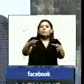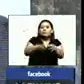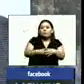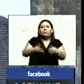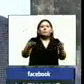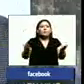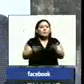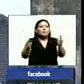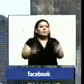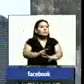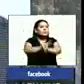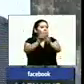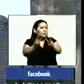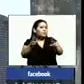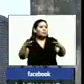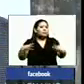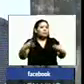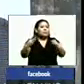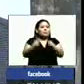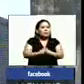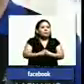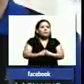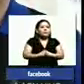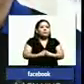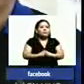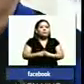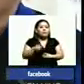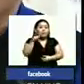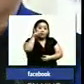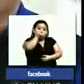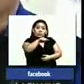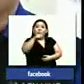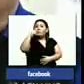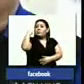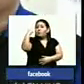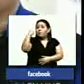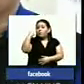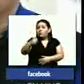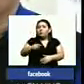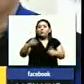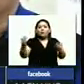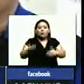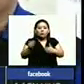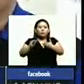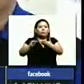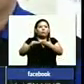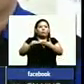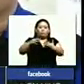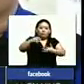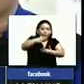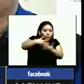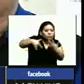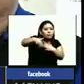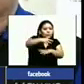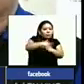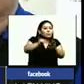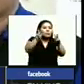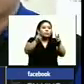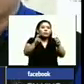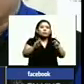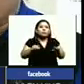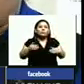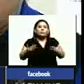cree La paz social Que el país Necesita Eso es importante ¿Verdad? Llevar a socializar Este tipo de temas Pues porque a veces